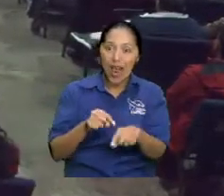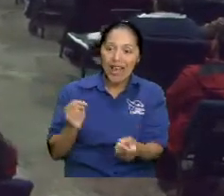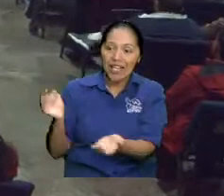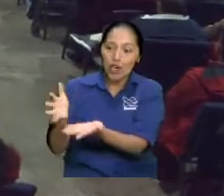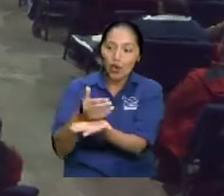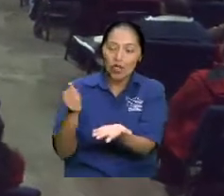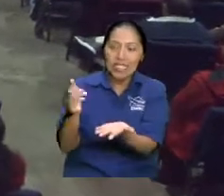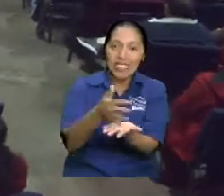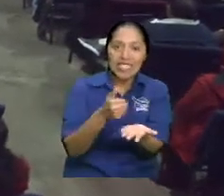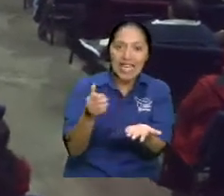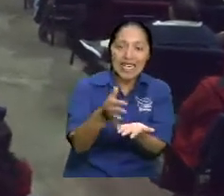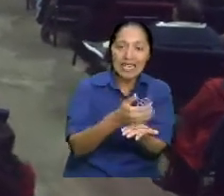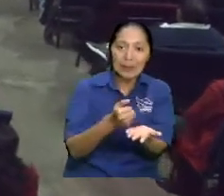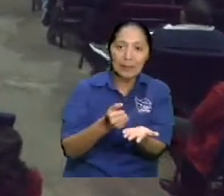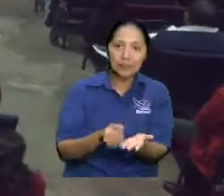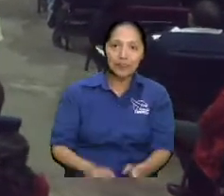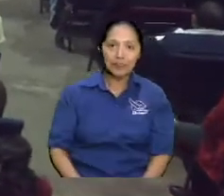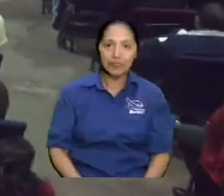abundantemente,